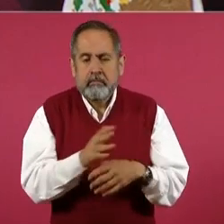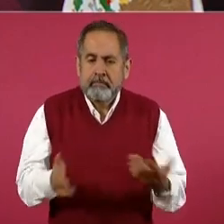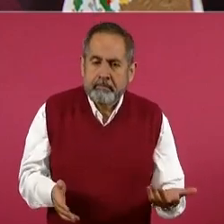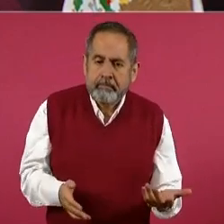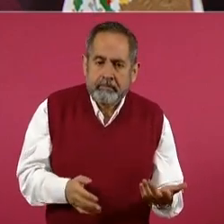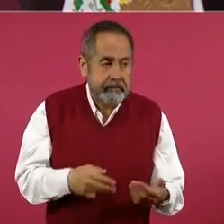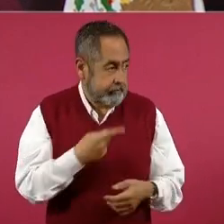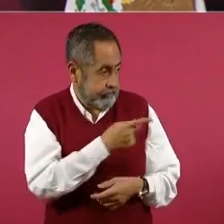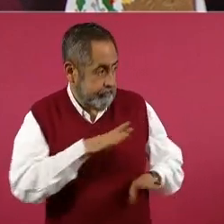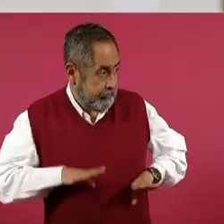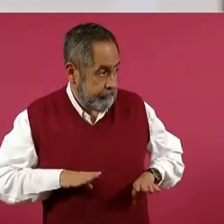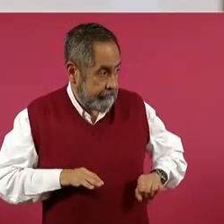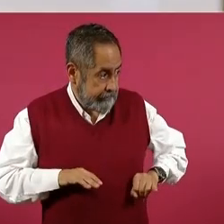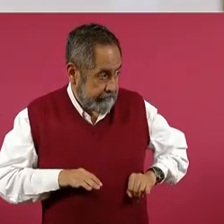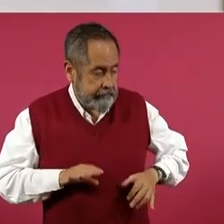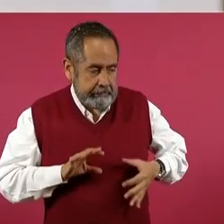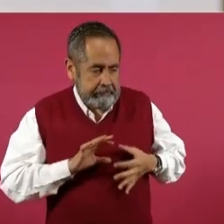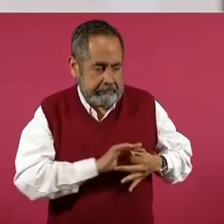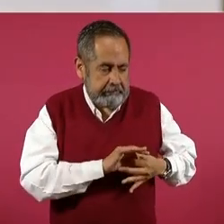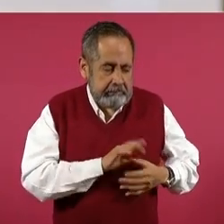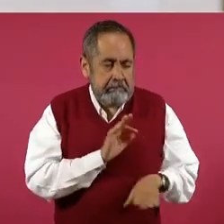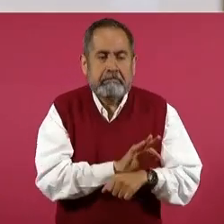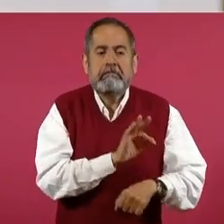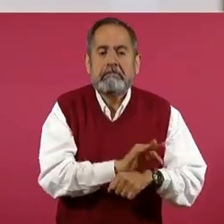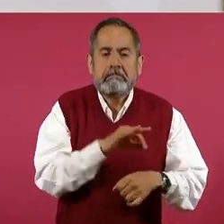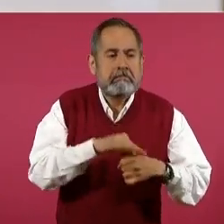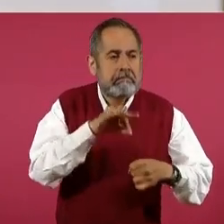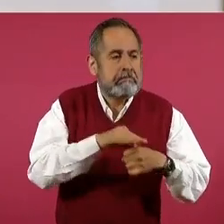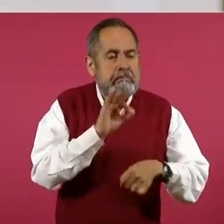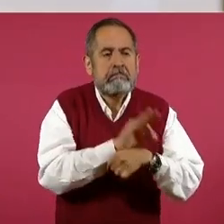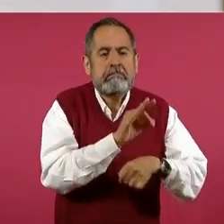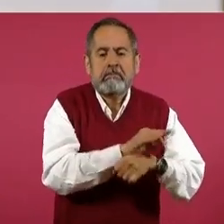defendiendo intereses de